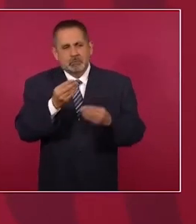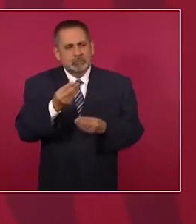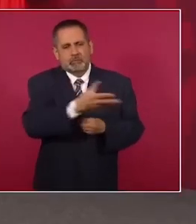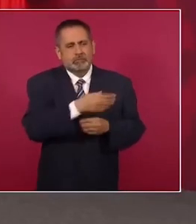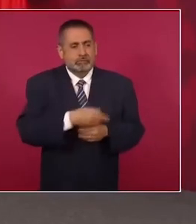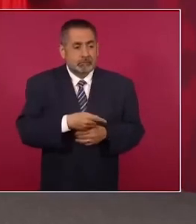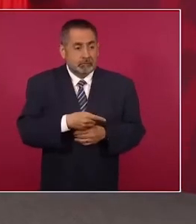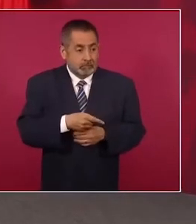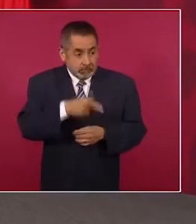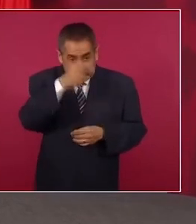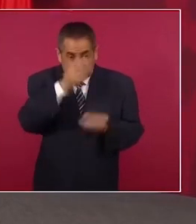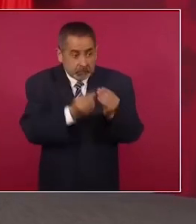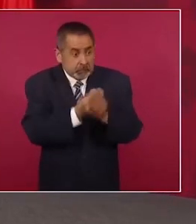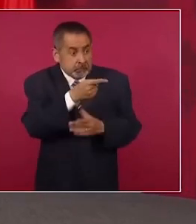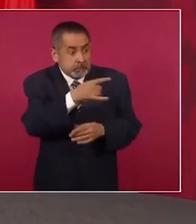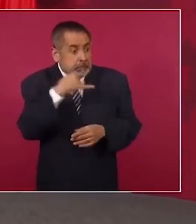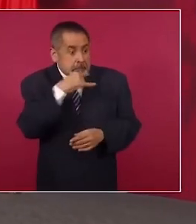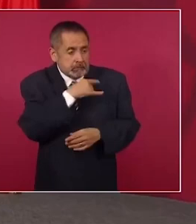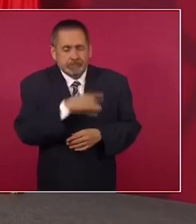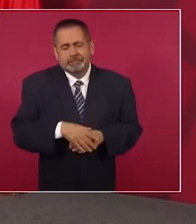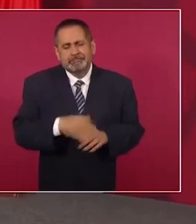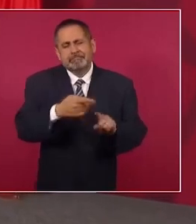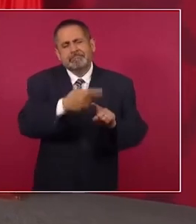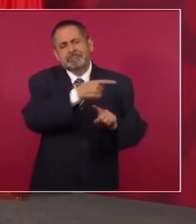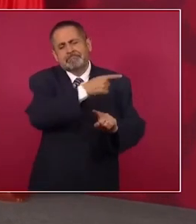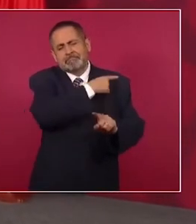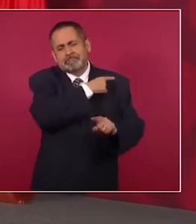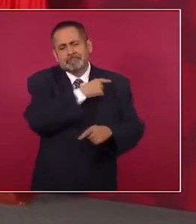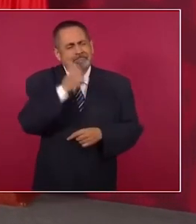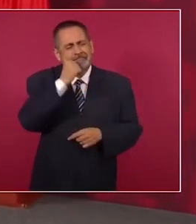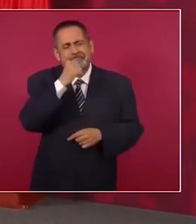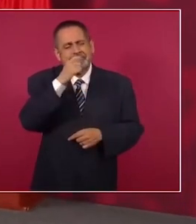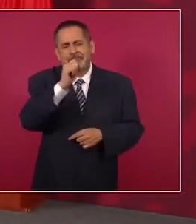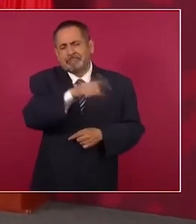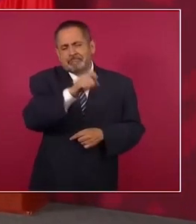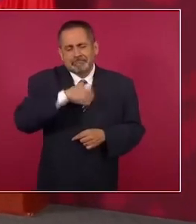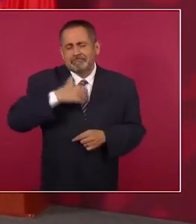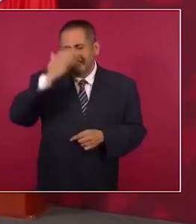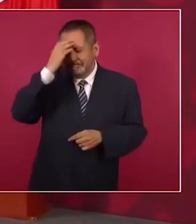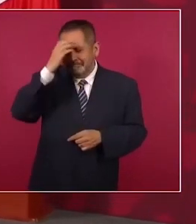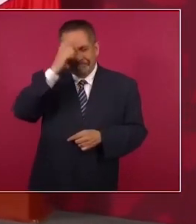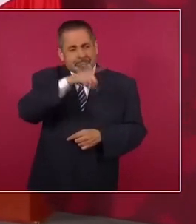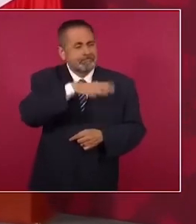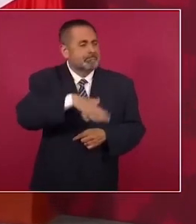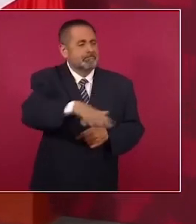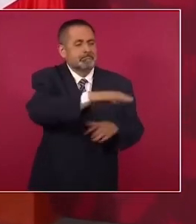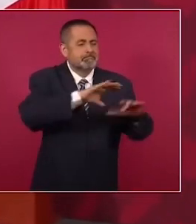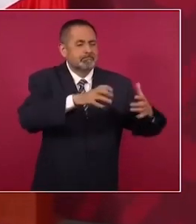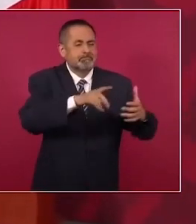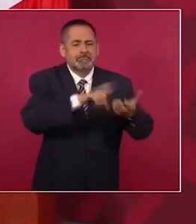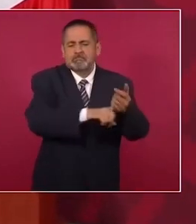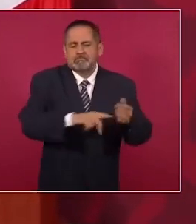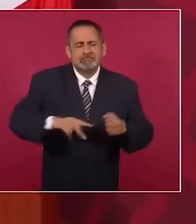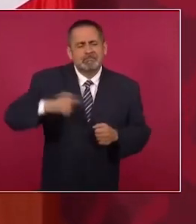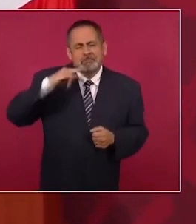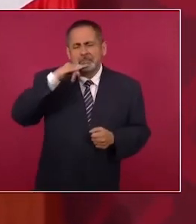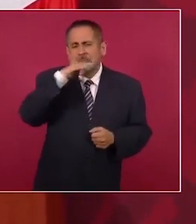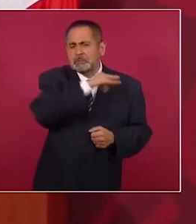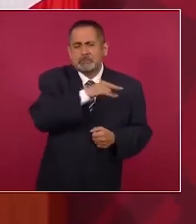es nuevo. Siempre he dicho, la verdadera doctrina del conservadurismo es la